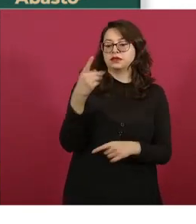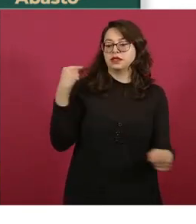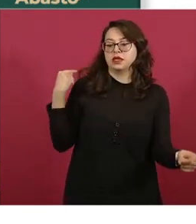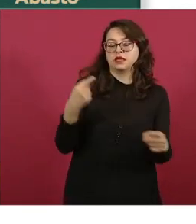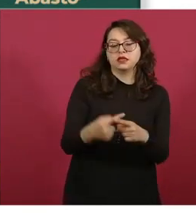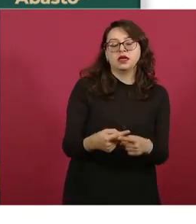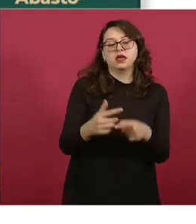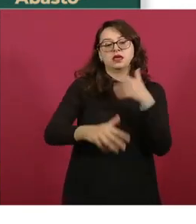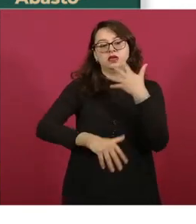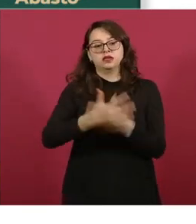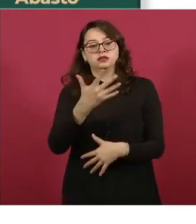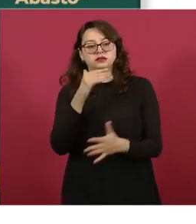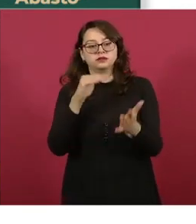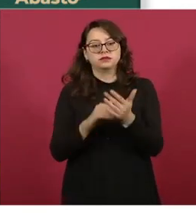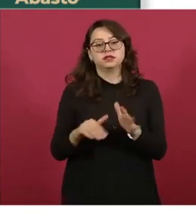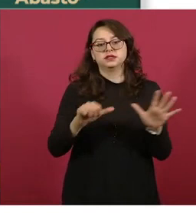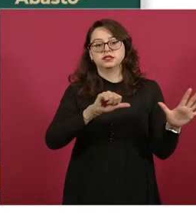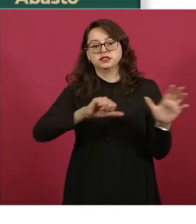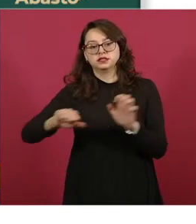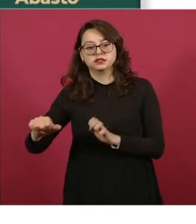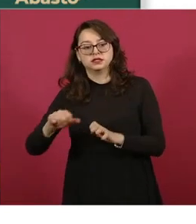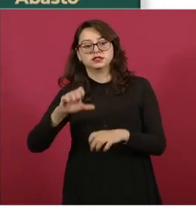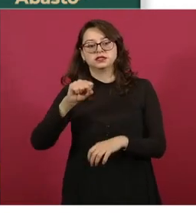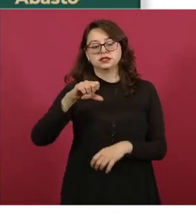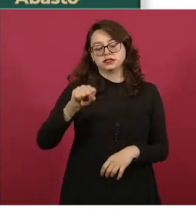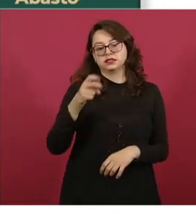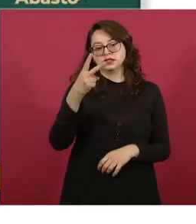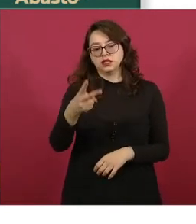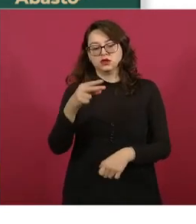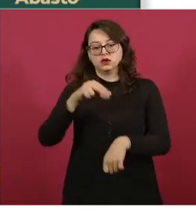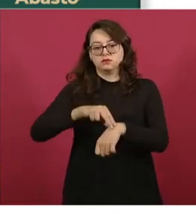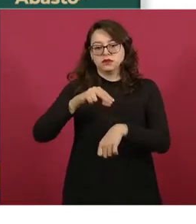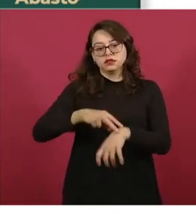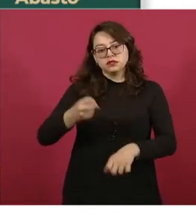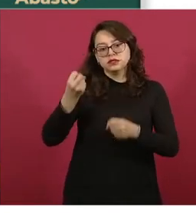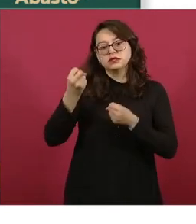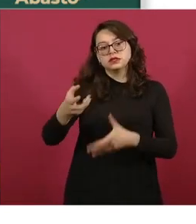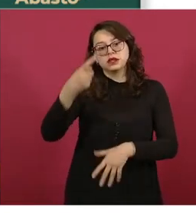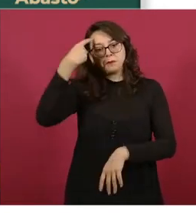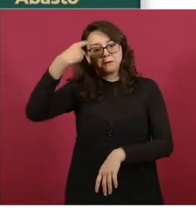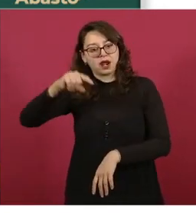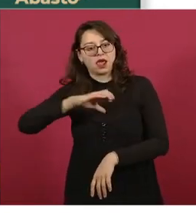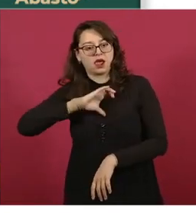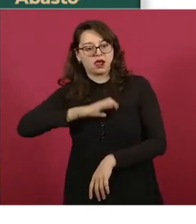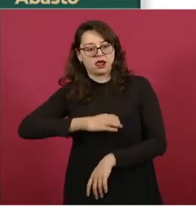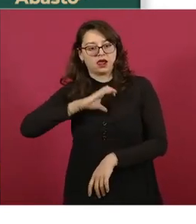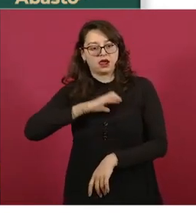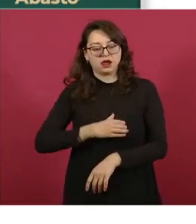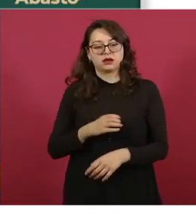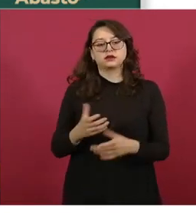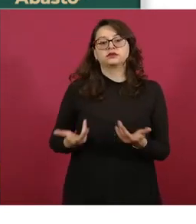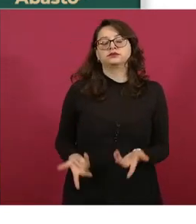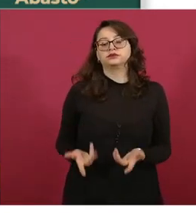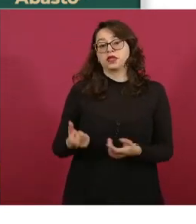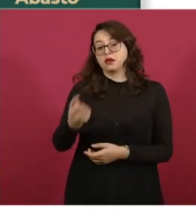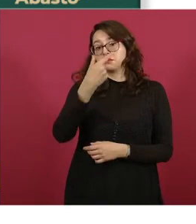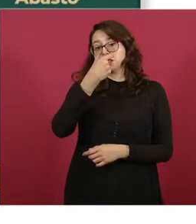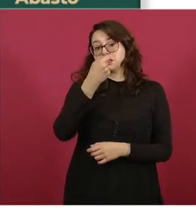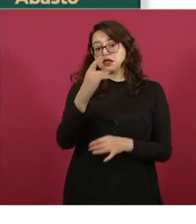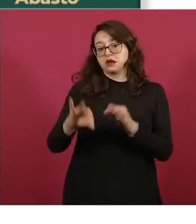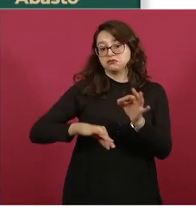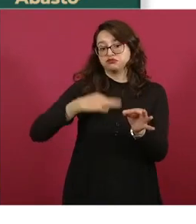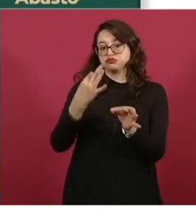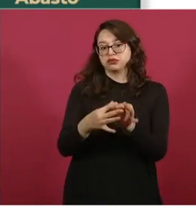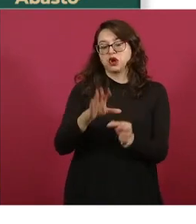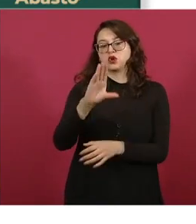brindado 15.662 sesiones de quimioterapia. El abasto de recetas surtidas se reporta en 99% en